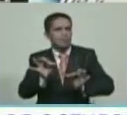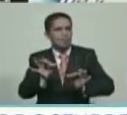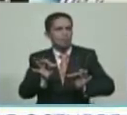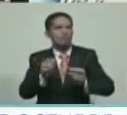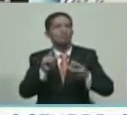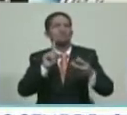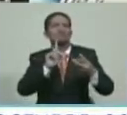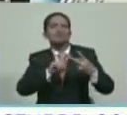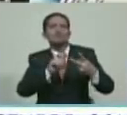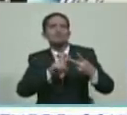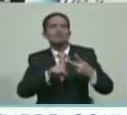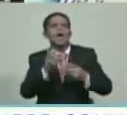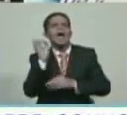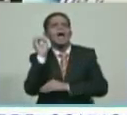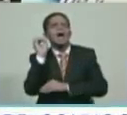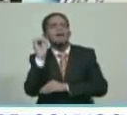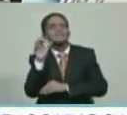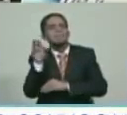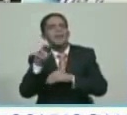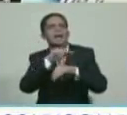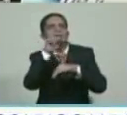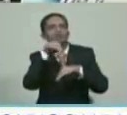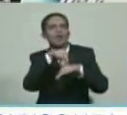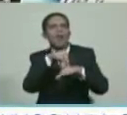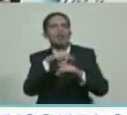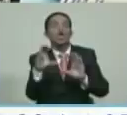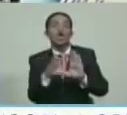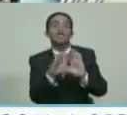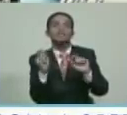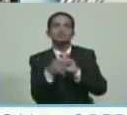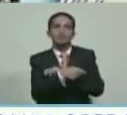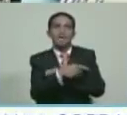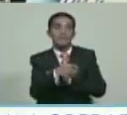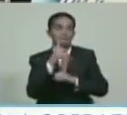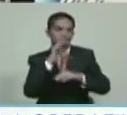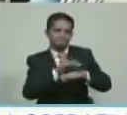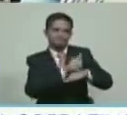del Poder de la Asamblea Nacional Constituyente como órgano